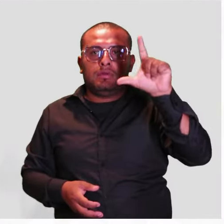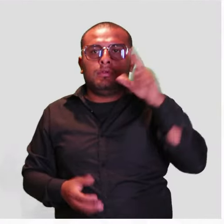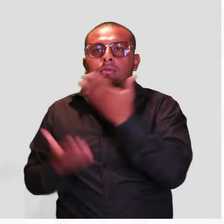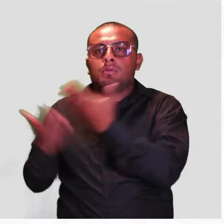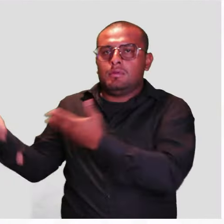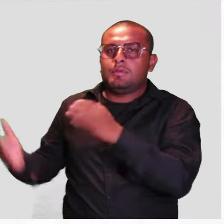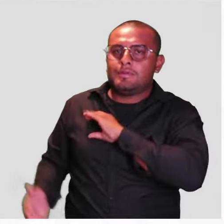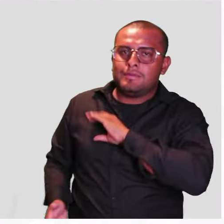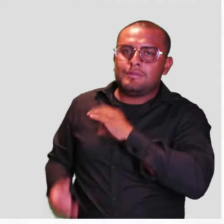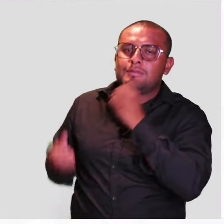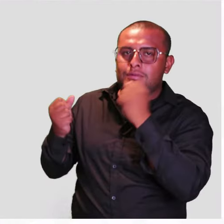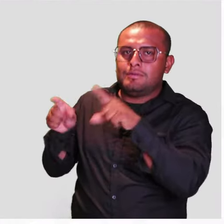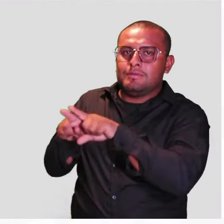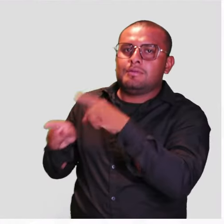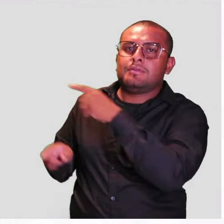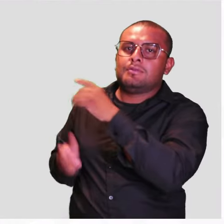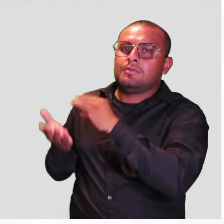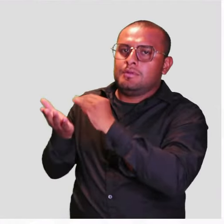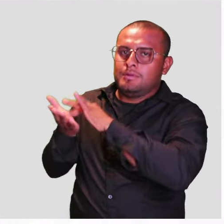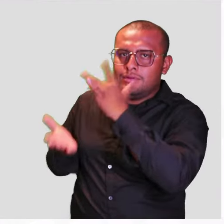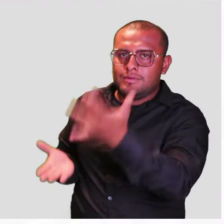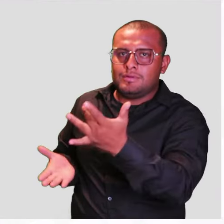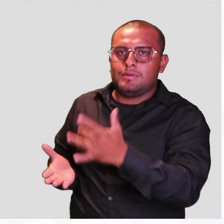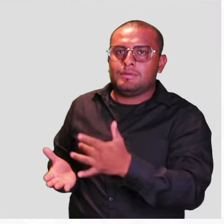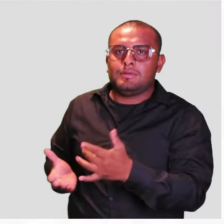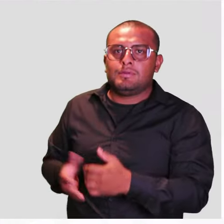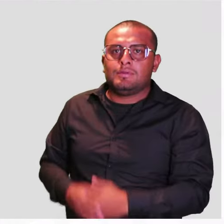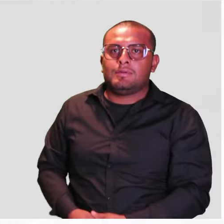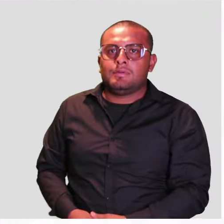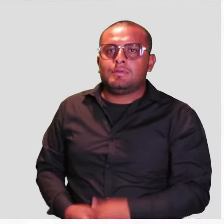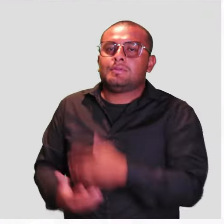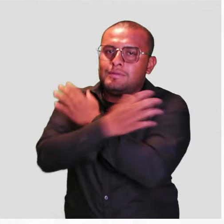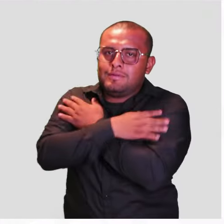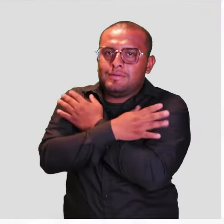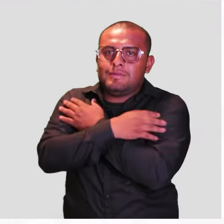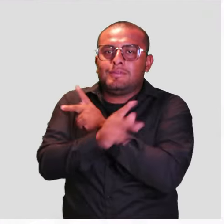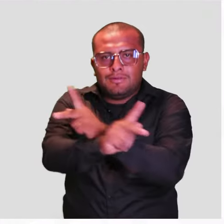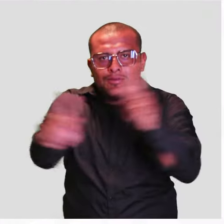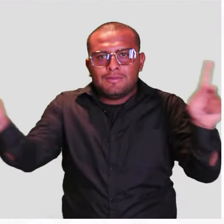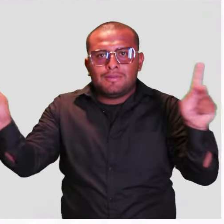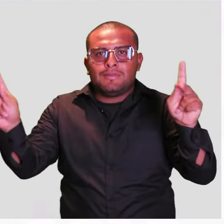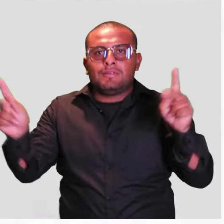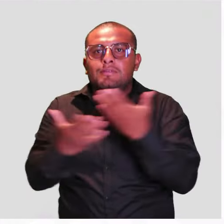Isabel, lo mismo digo. Y un abrazo para toda la ciudadanía